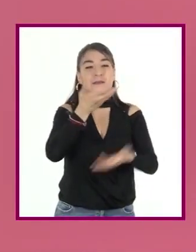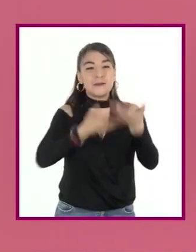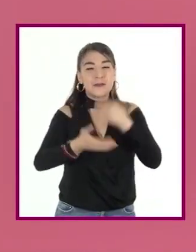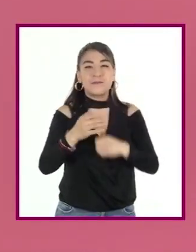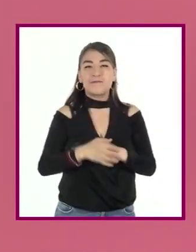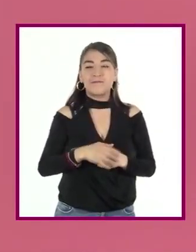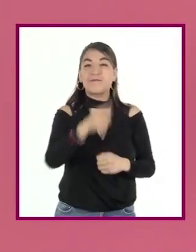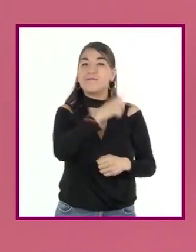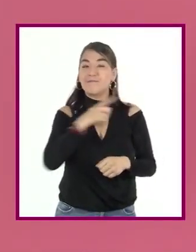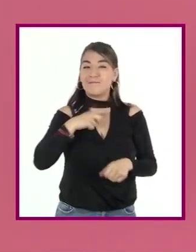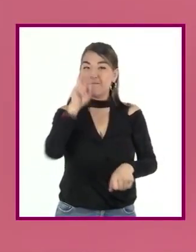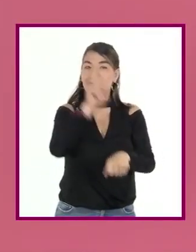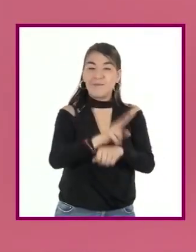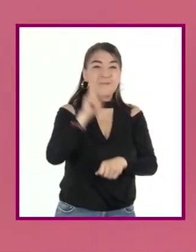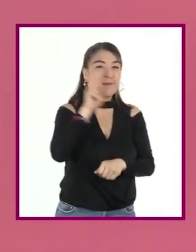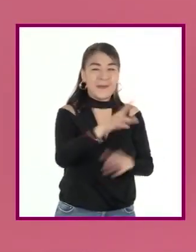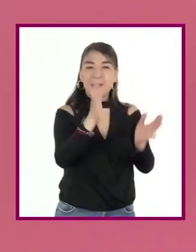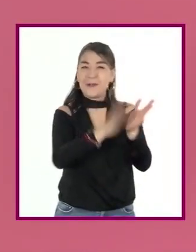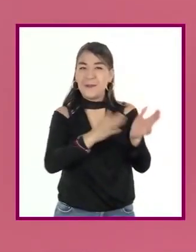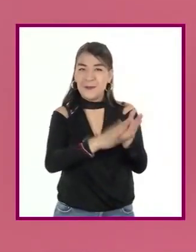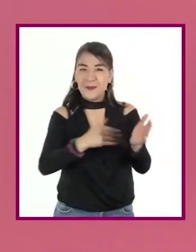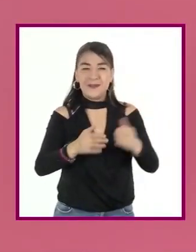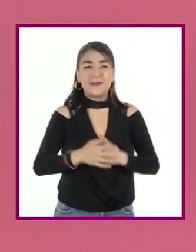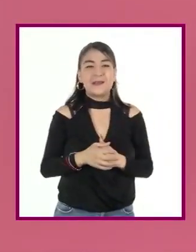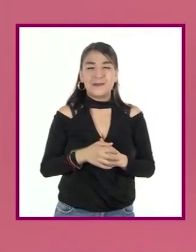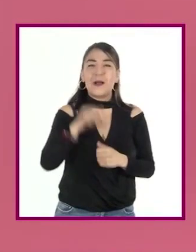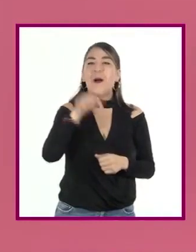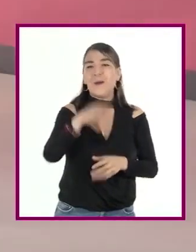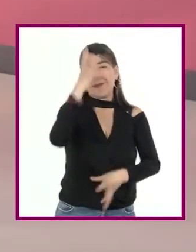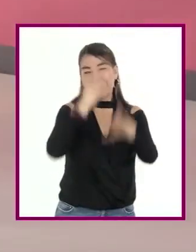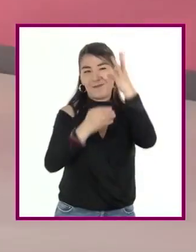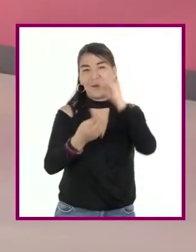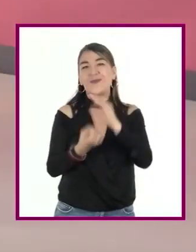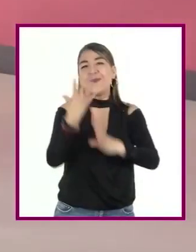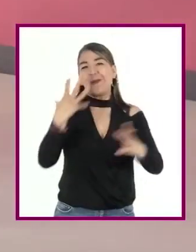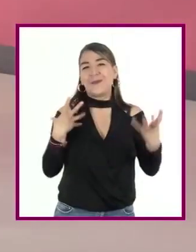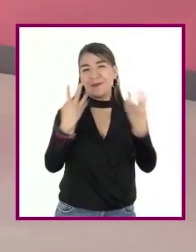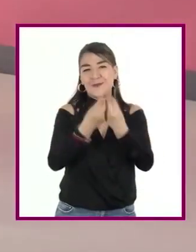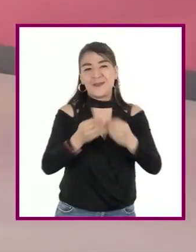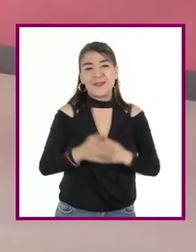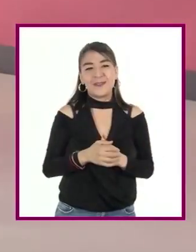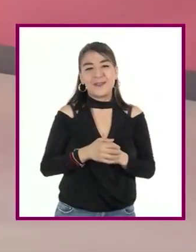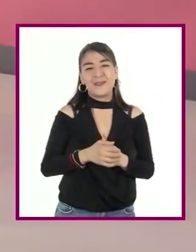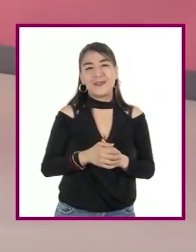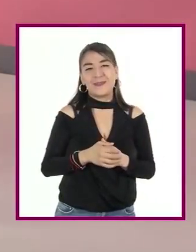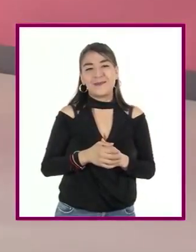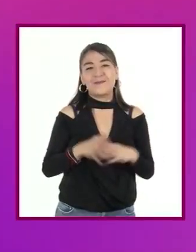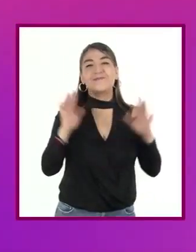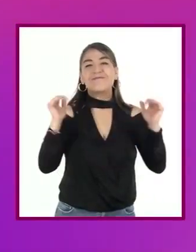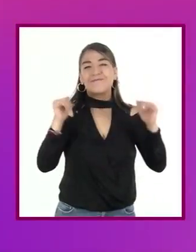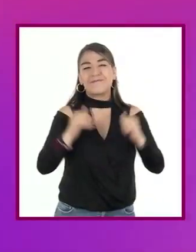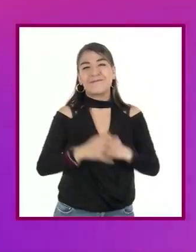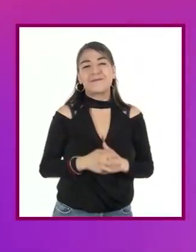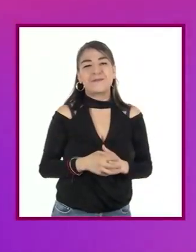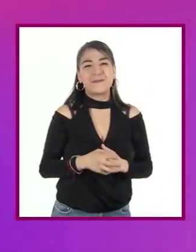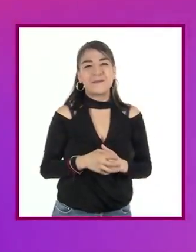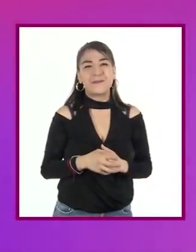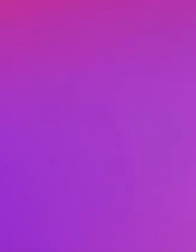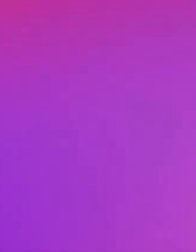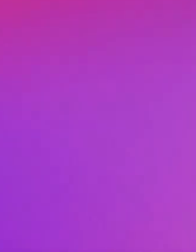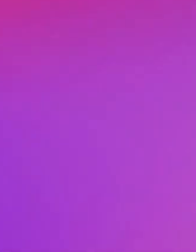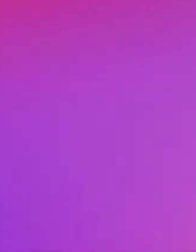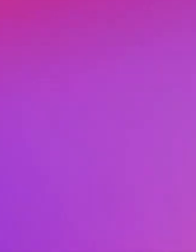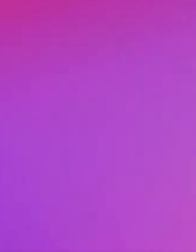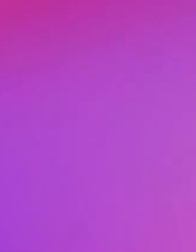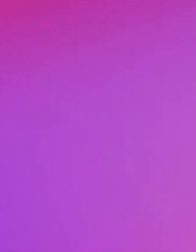sobre mucho ojo con los documentos. Hemos aprendido algo nuevo juntos. ¡Hasta la próxima! Si tienes dudas